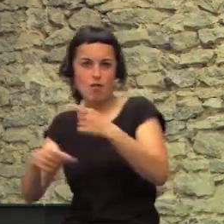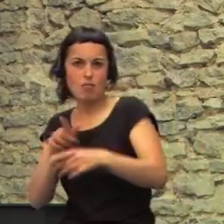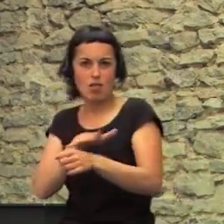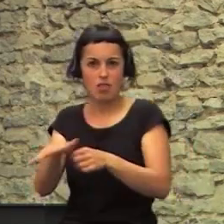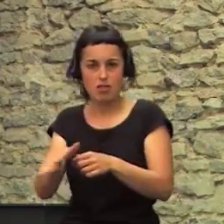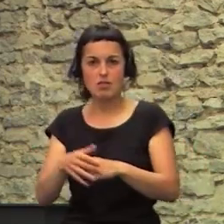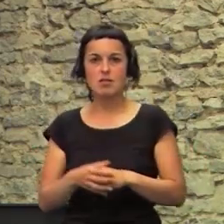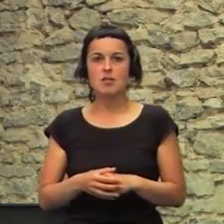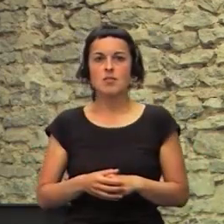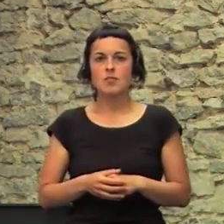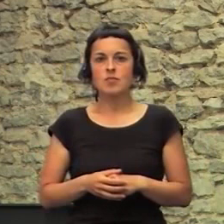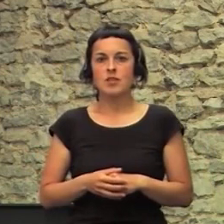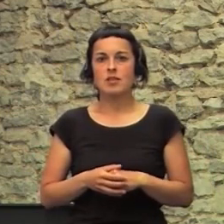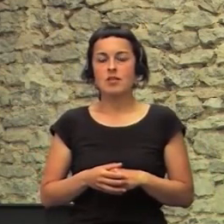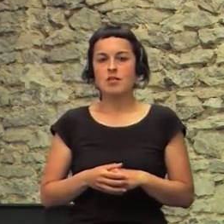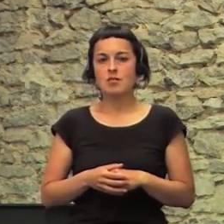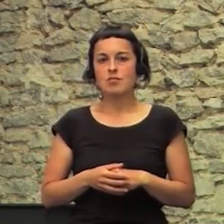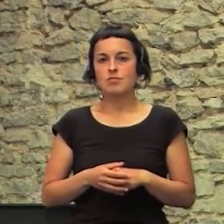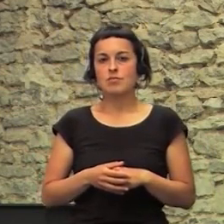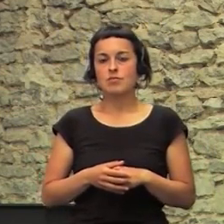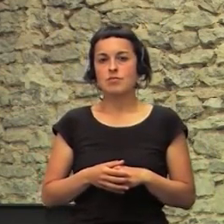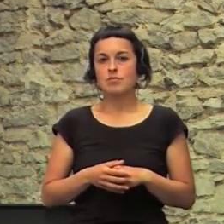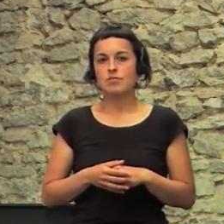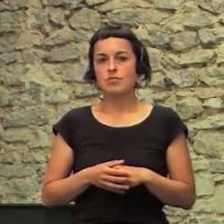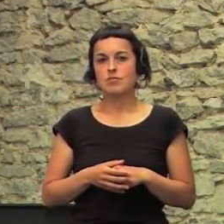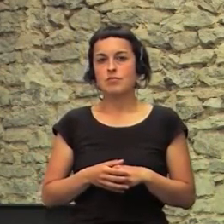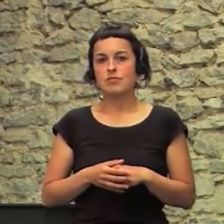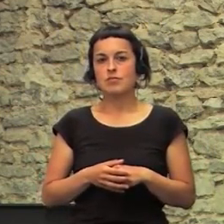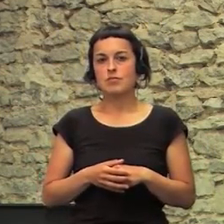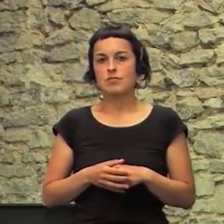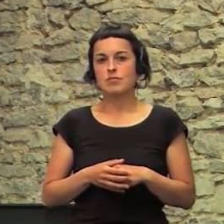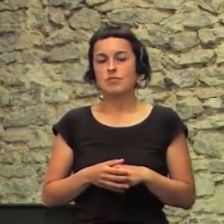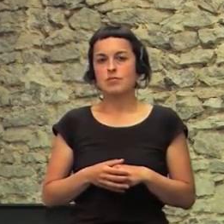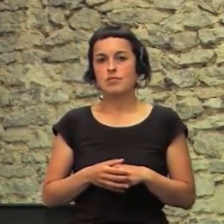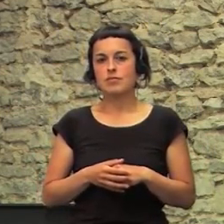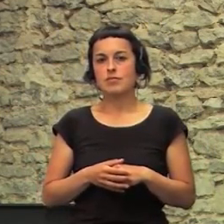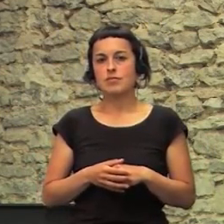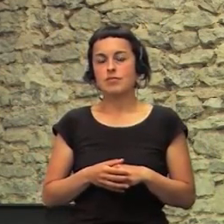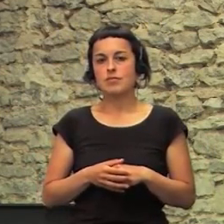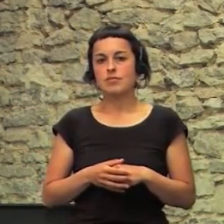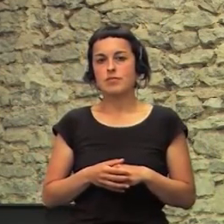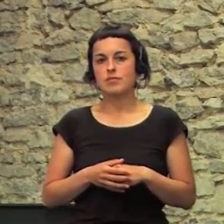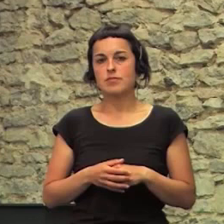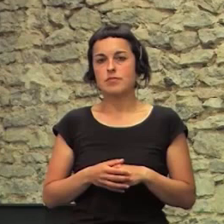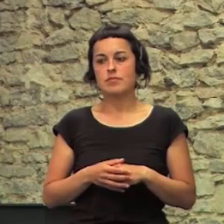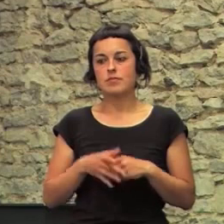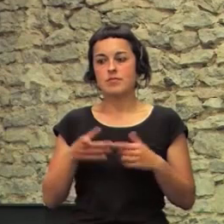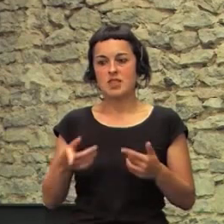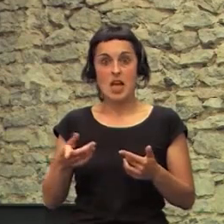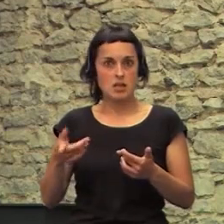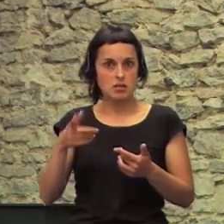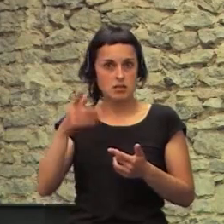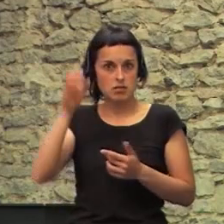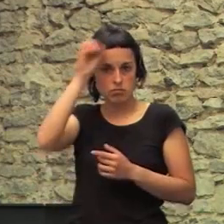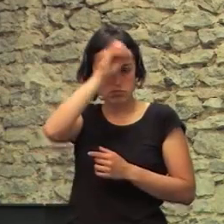hecho, así, ¿no?, así llegó hacia... aún está, digamos, este germen, ¿no?, todavía está